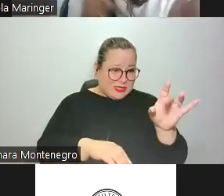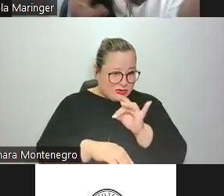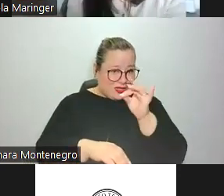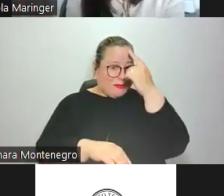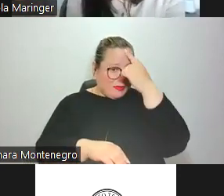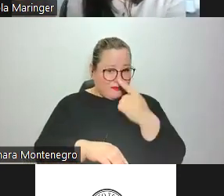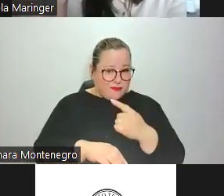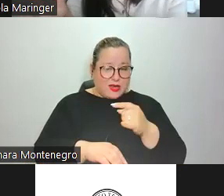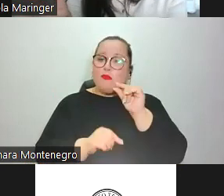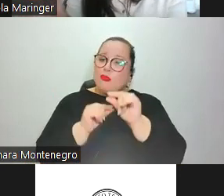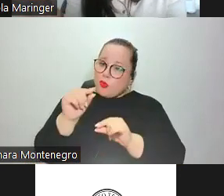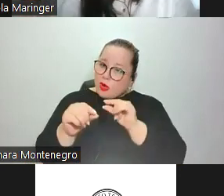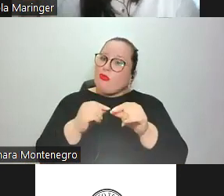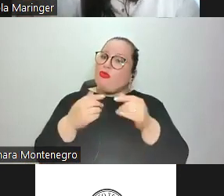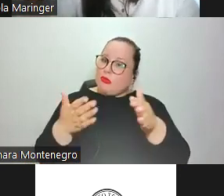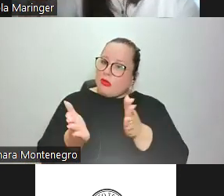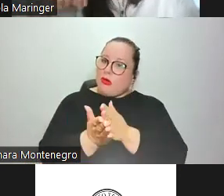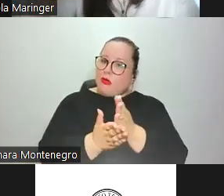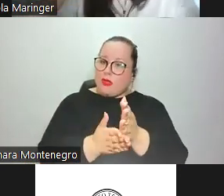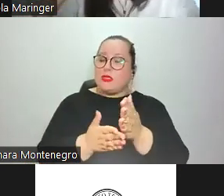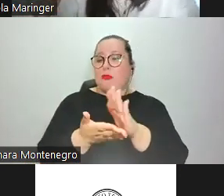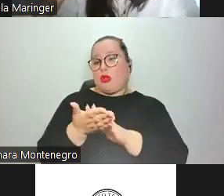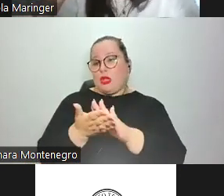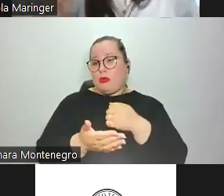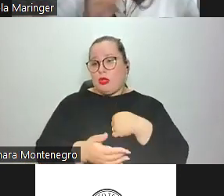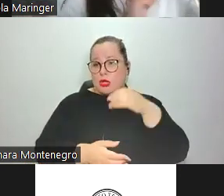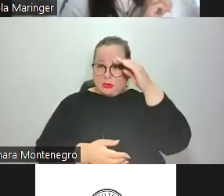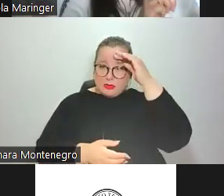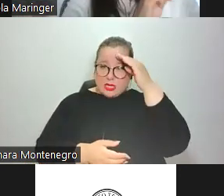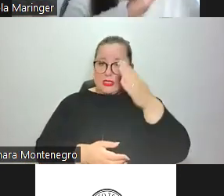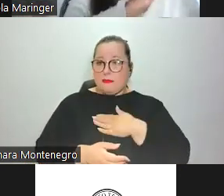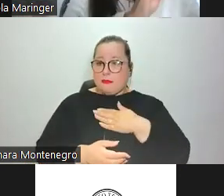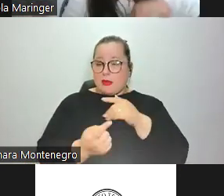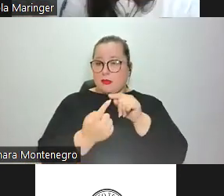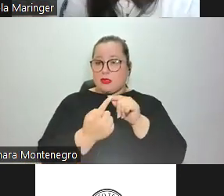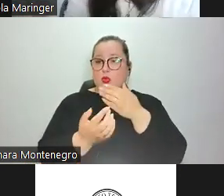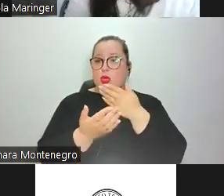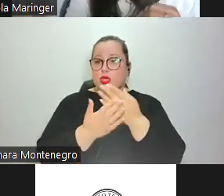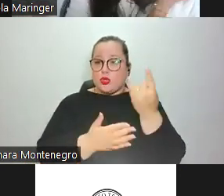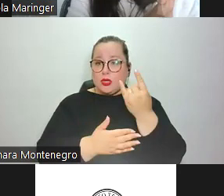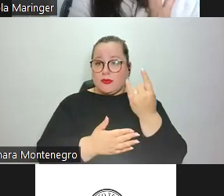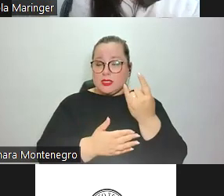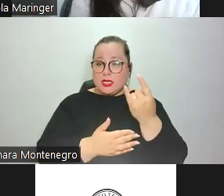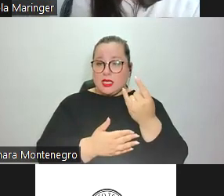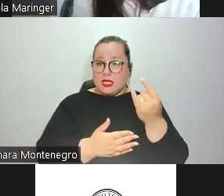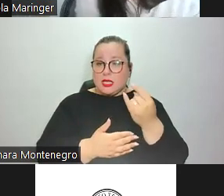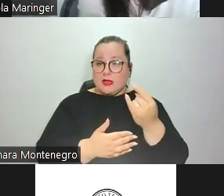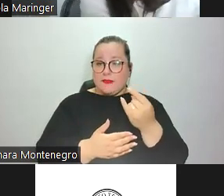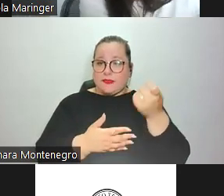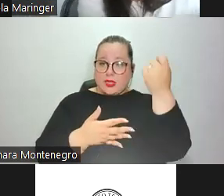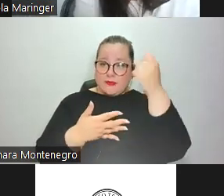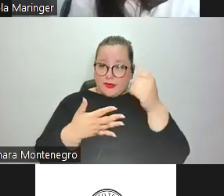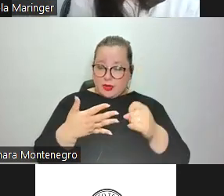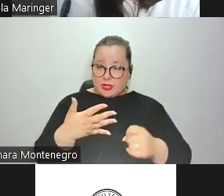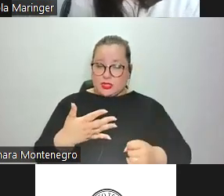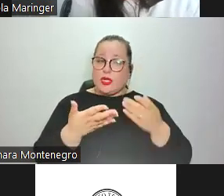están apareciendo. De hecho, yo tengo una experiencia bien personal. Cuando yo estaba en la universidad, hice una de estas evaluaciones que